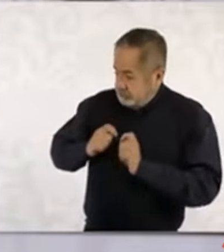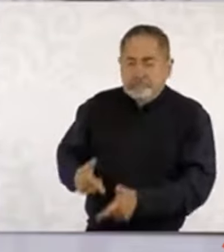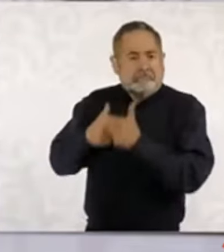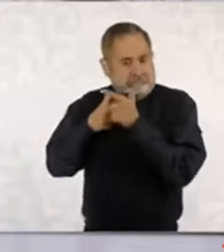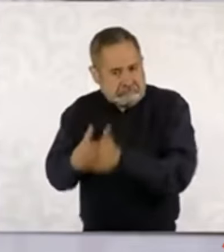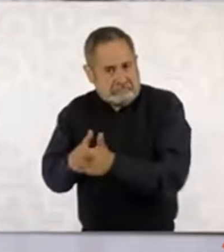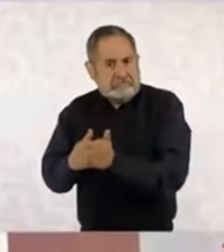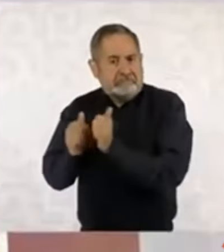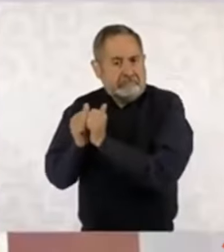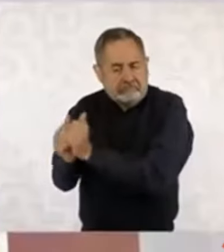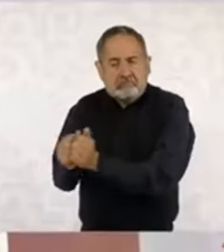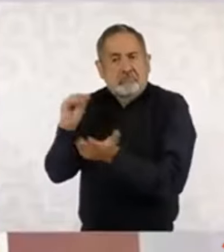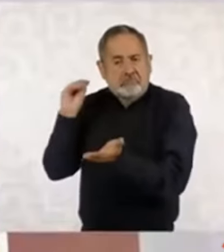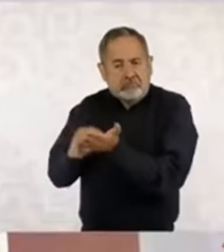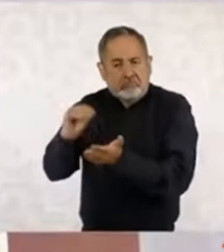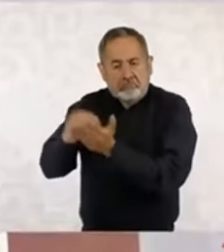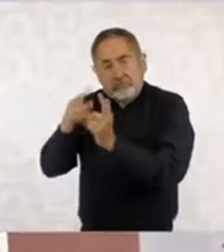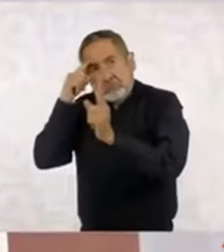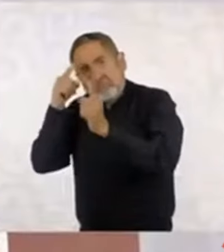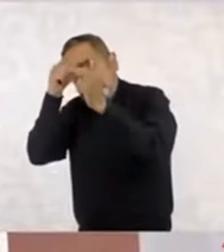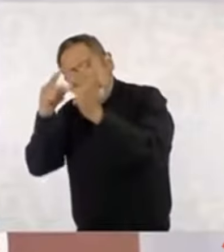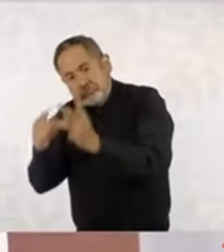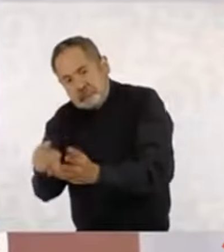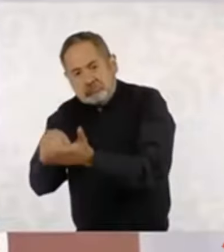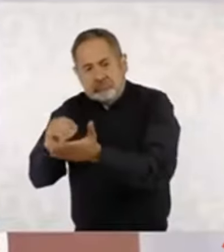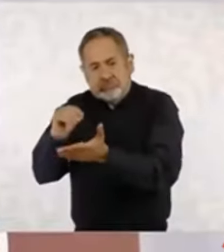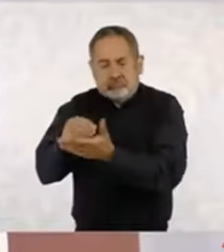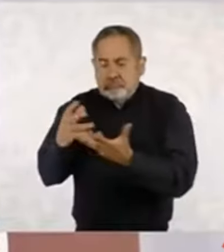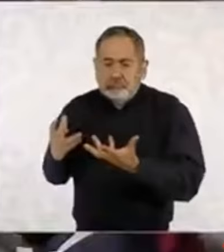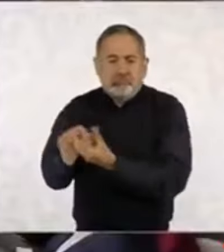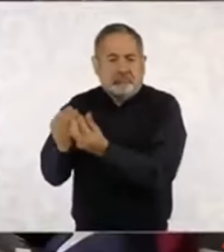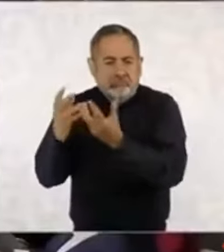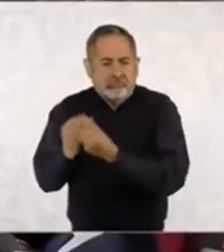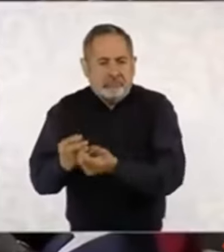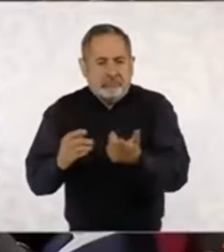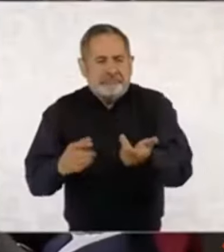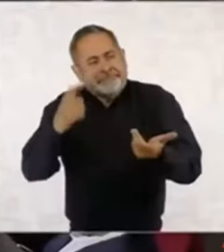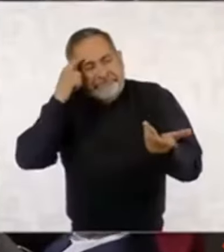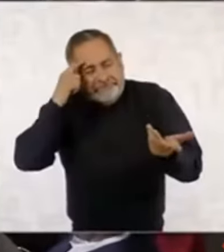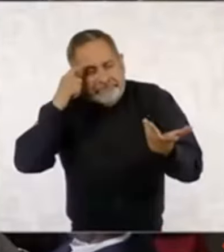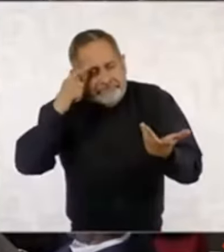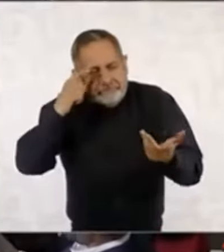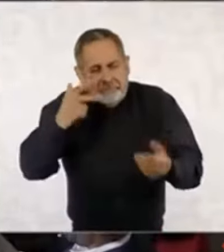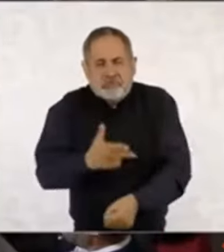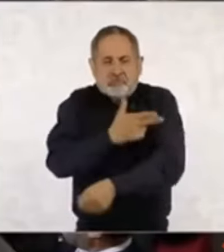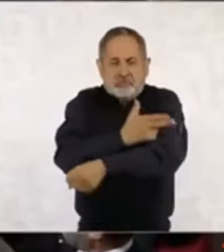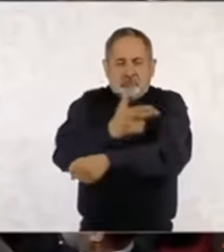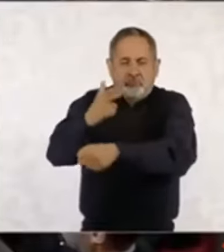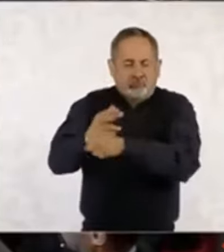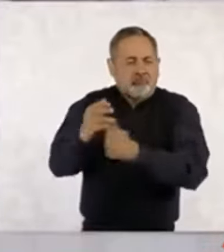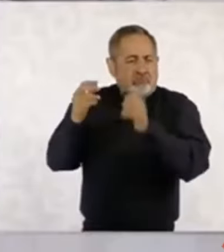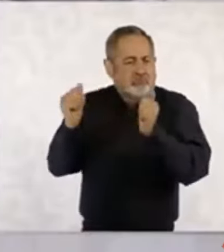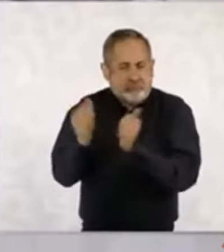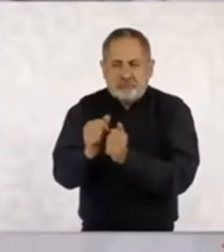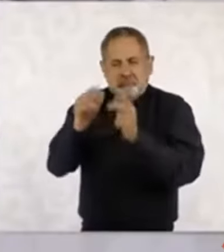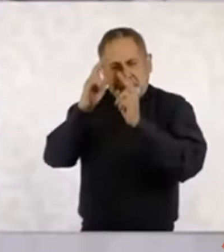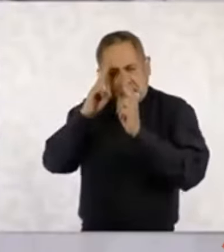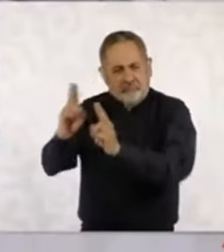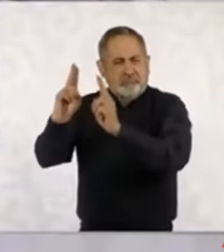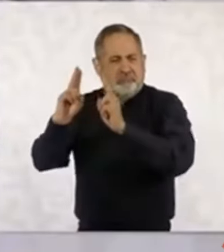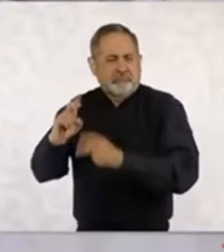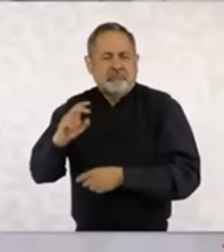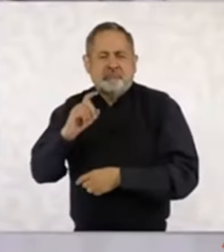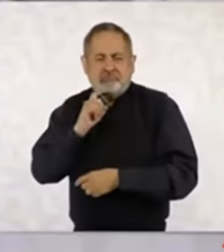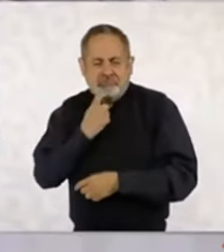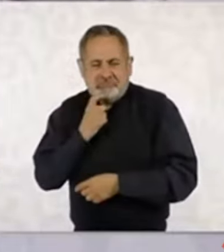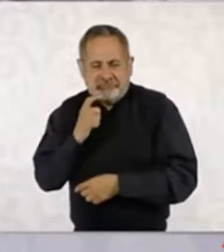Nos da orgullo ser parte del mismo movimiento. Si gritamos en las plazas, es un honor estar con Obrador, ¿cómo no vamos a seguir defendiendo